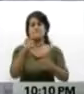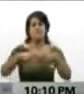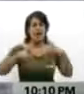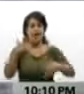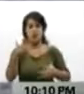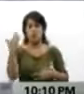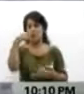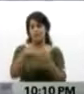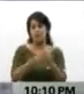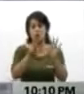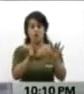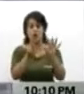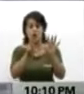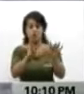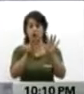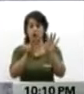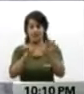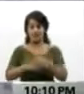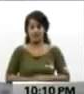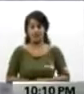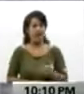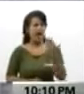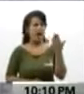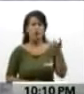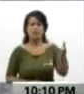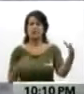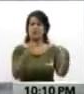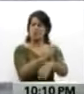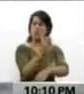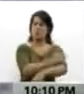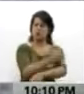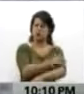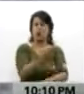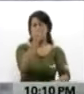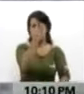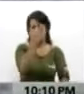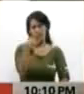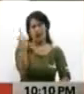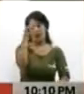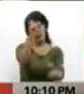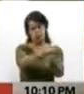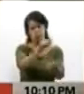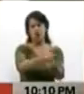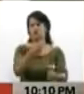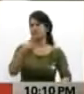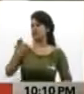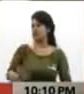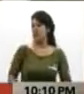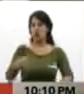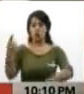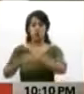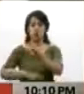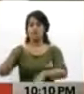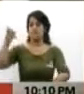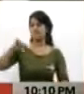1987. Y vienen estos a hablar de la política carcelaria de la revolución. ¡Ay, papá!